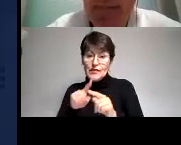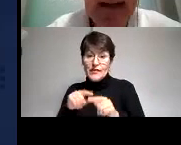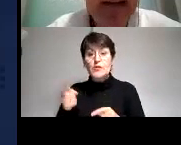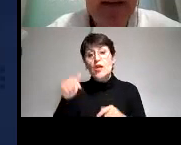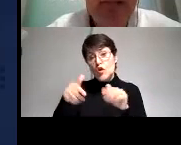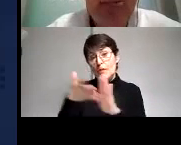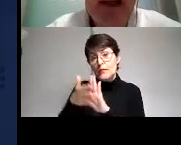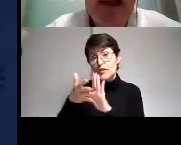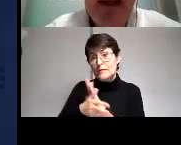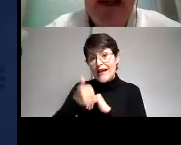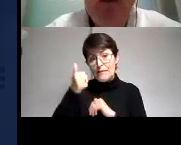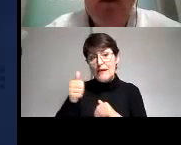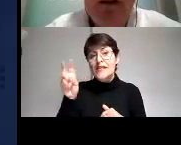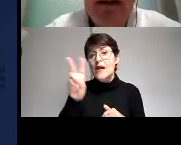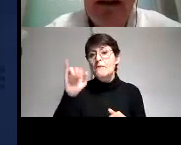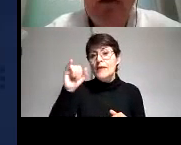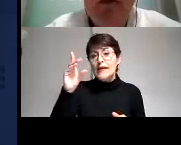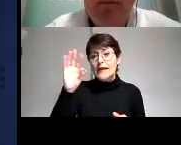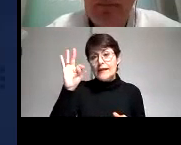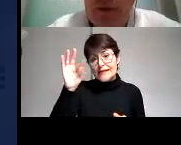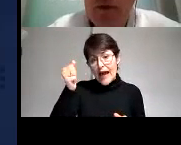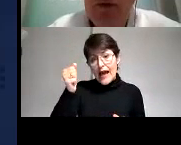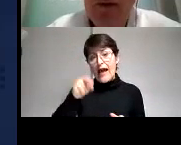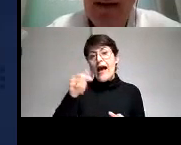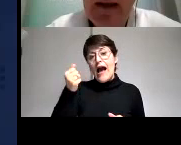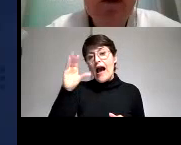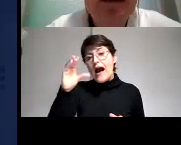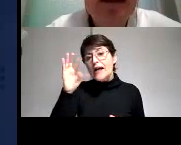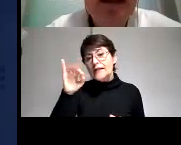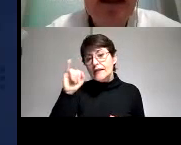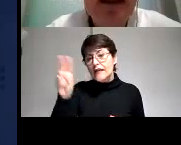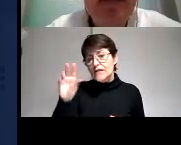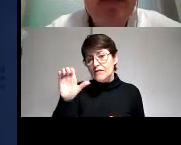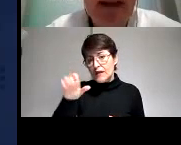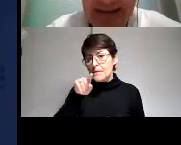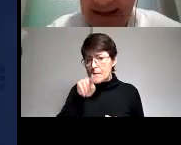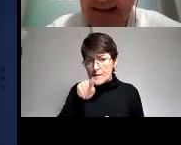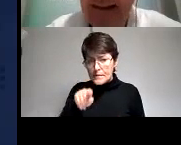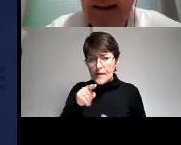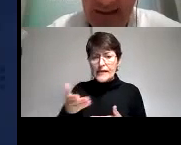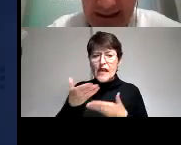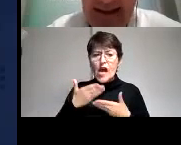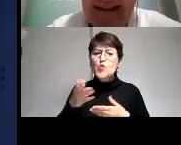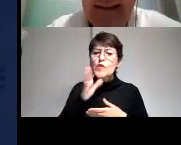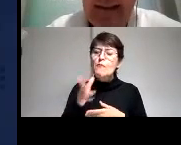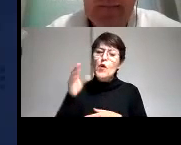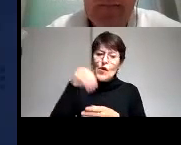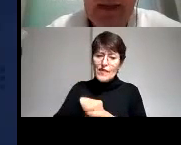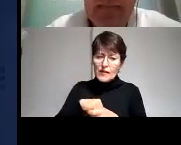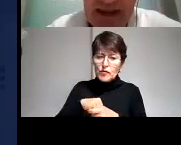Vitactive. Vitactive es un producto que contiene hasta